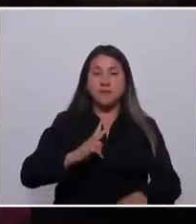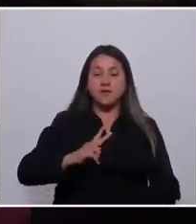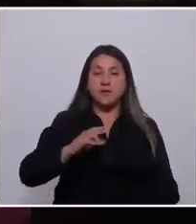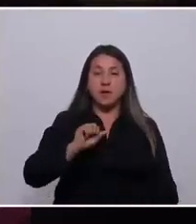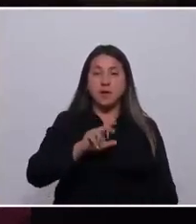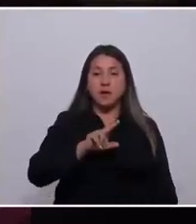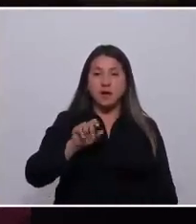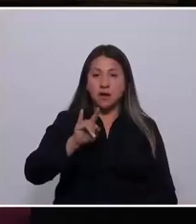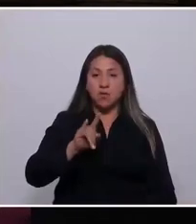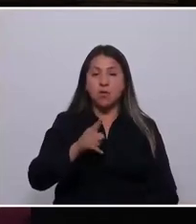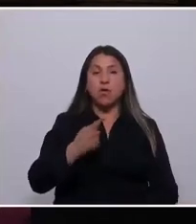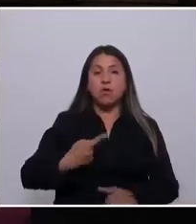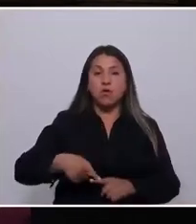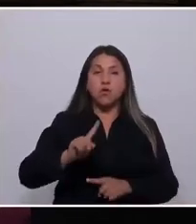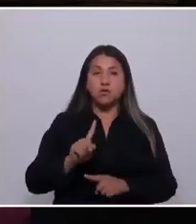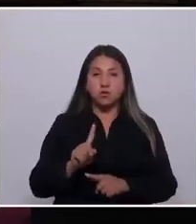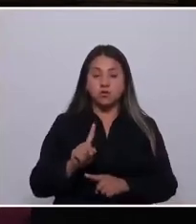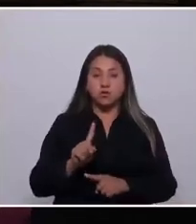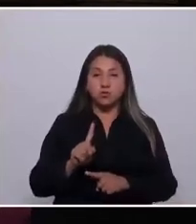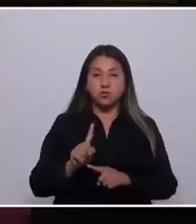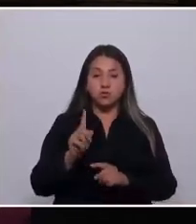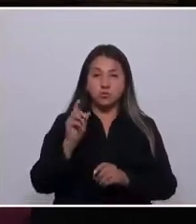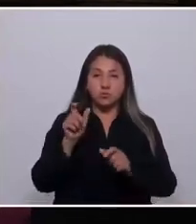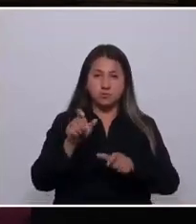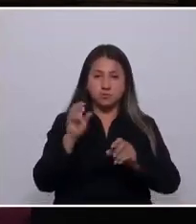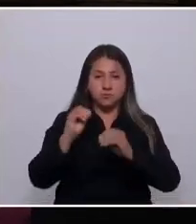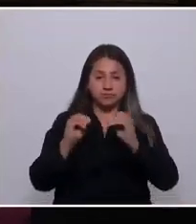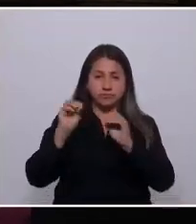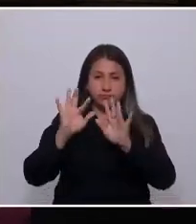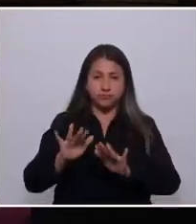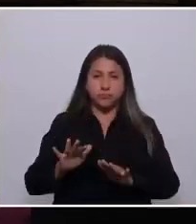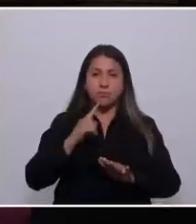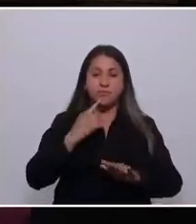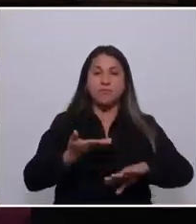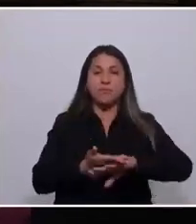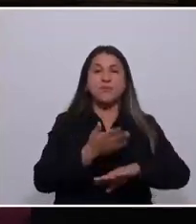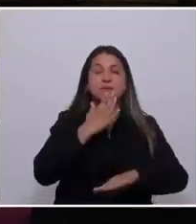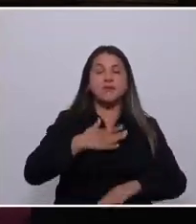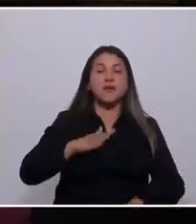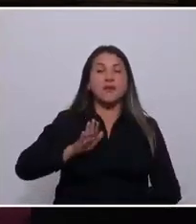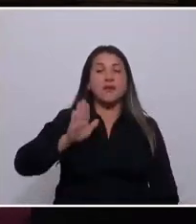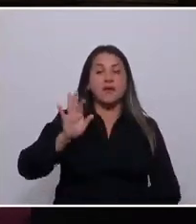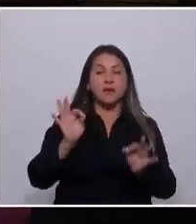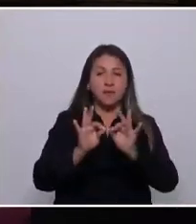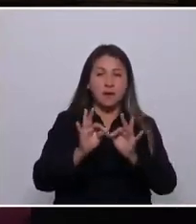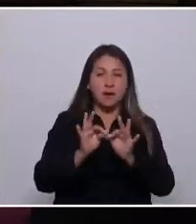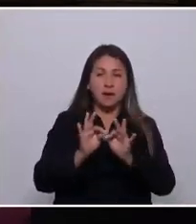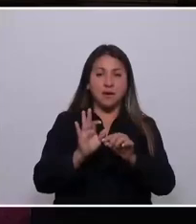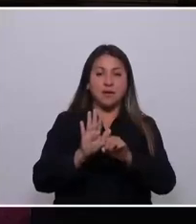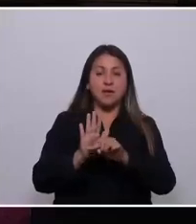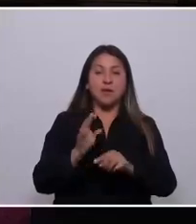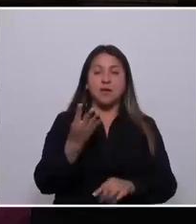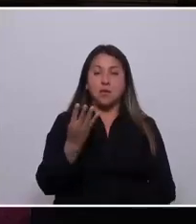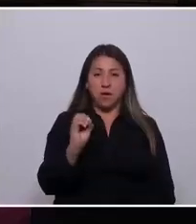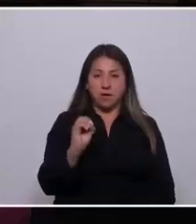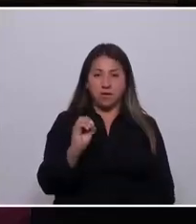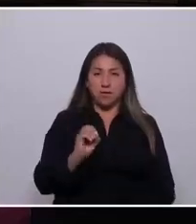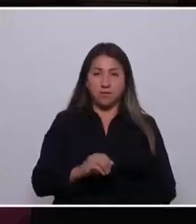y otros autores y autoras. Se ofrece la palabra respecto de la indicación número 40.